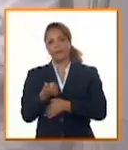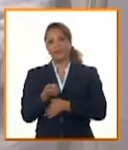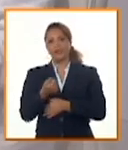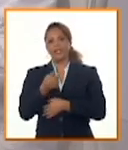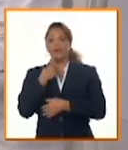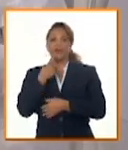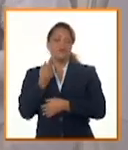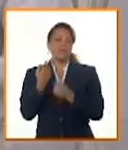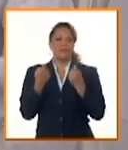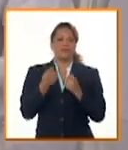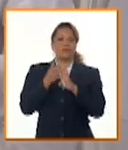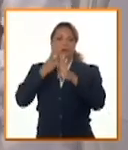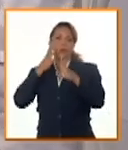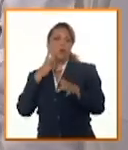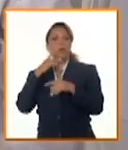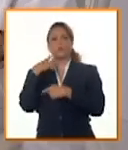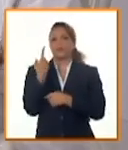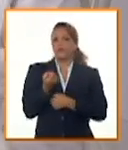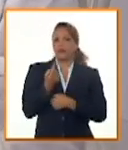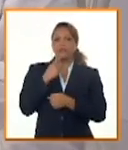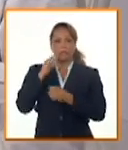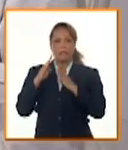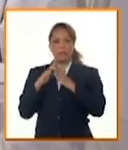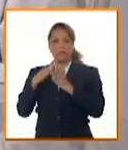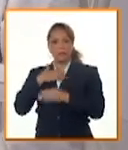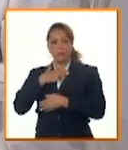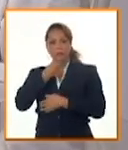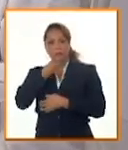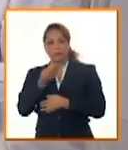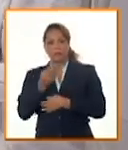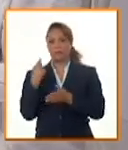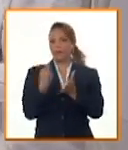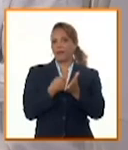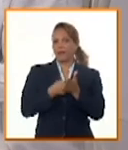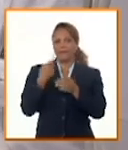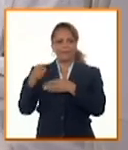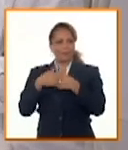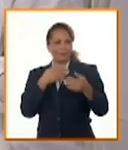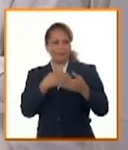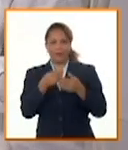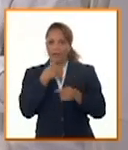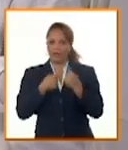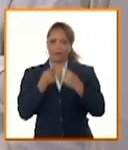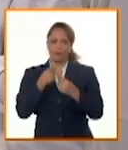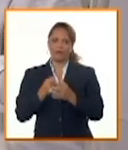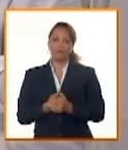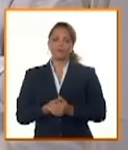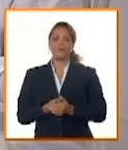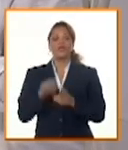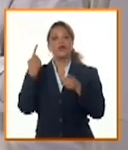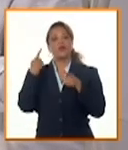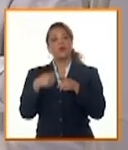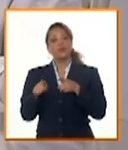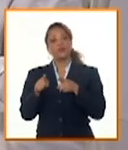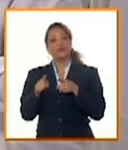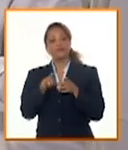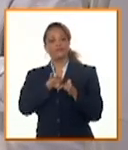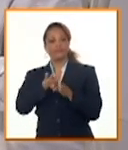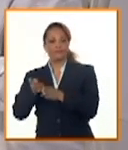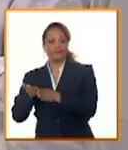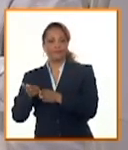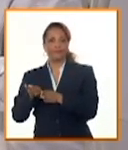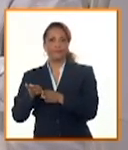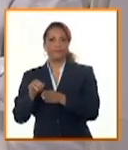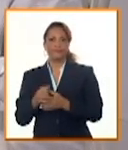población porque en sus transacciones personales como a todos los actores de la economía y un aspecto que no me refería al inicio y